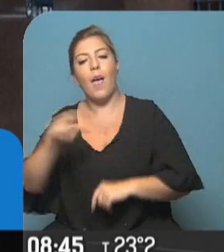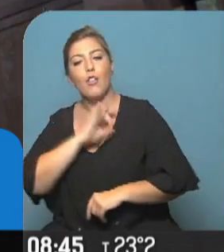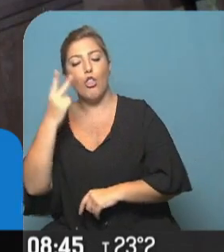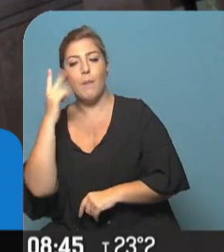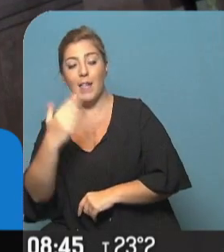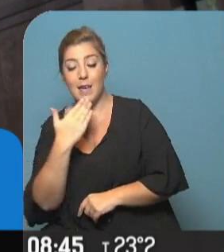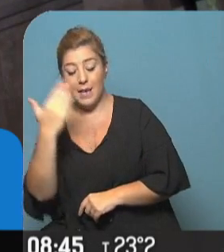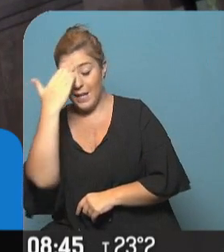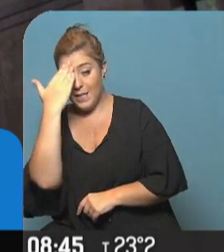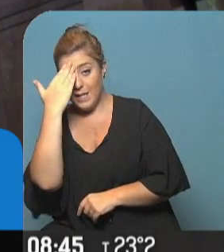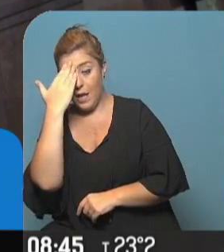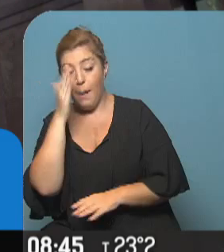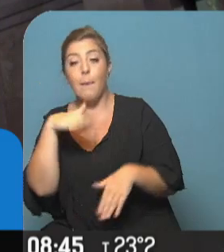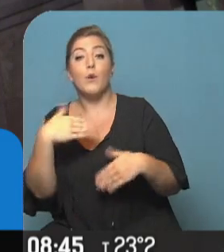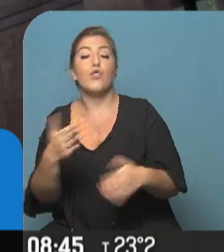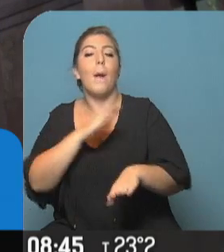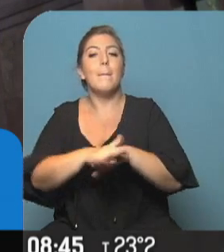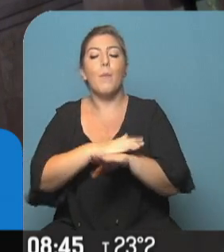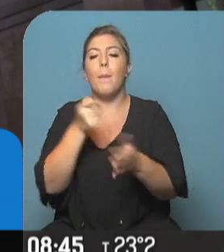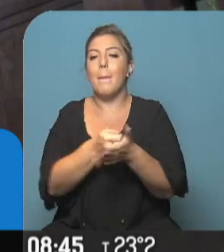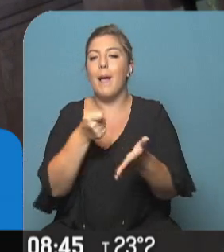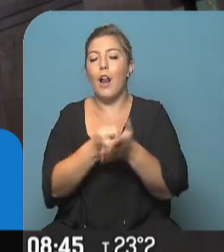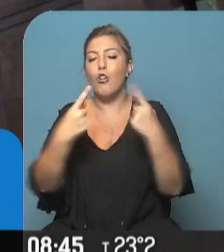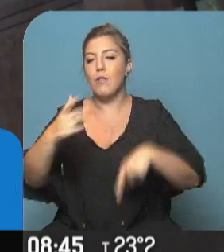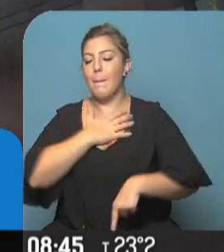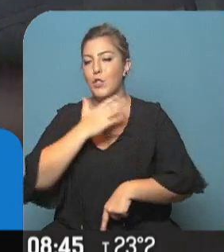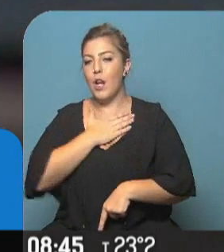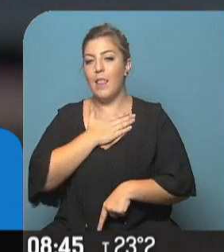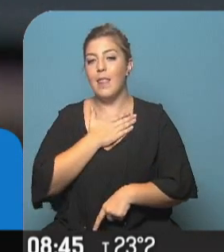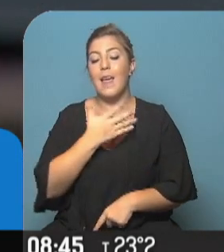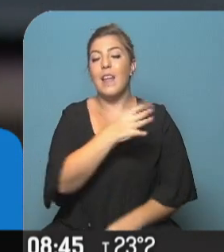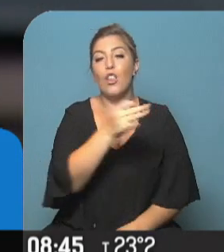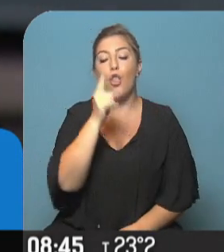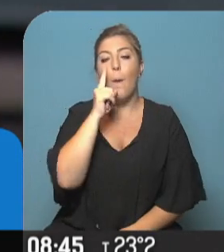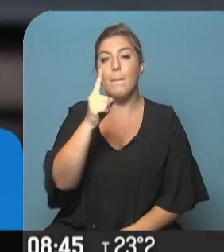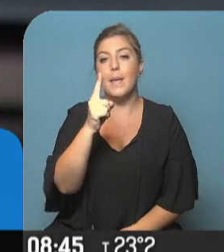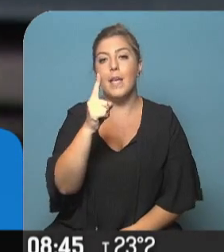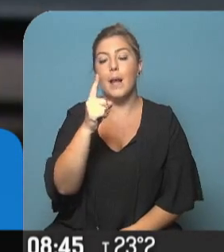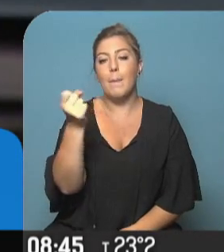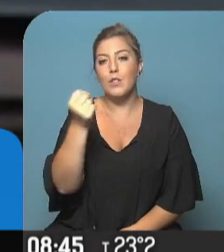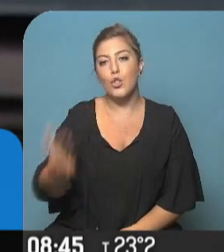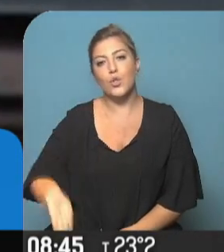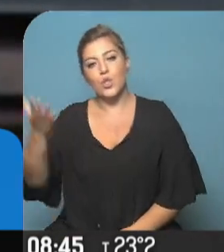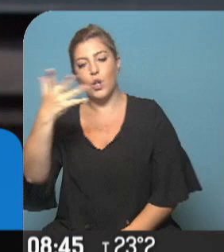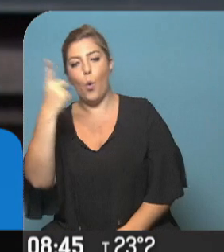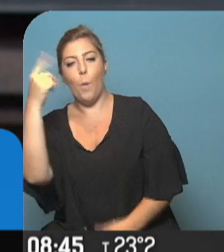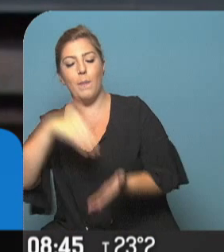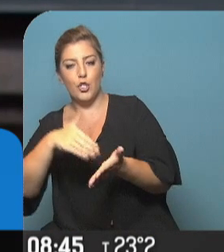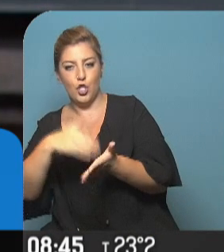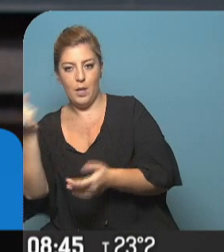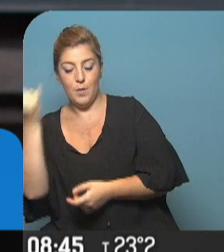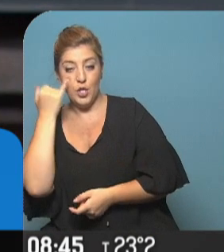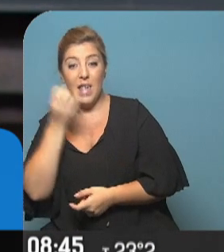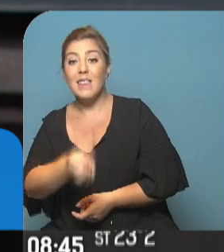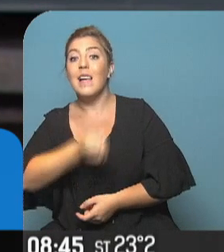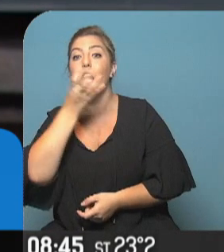esto el mínimo para pagar bienes personales se eleva de 500 mil a un millón de pesos y la declaración de ganancias